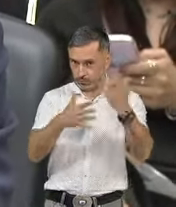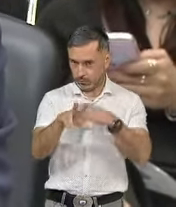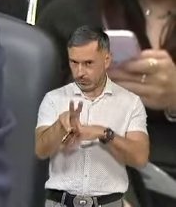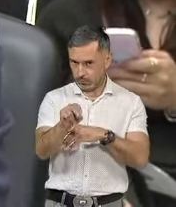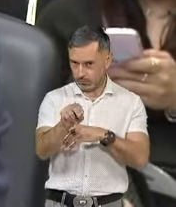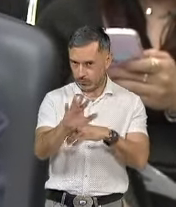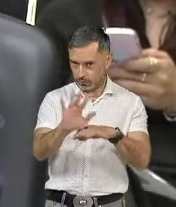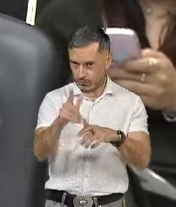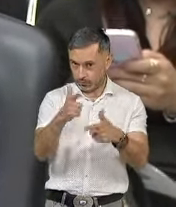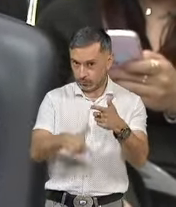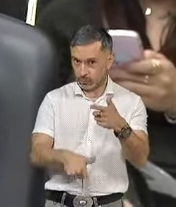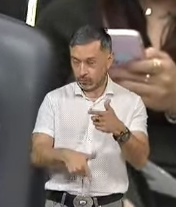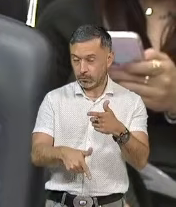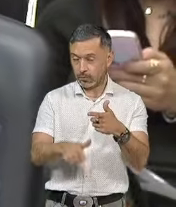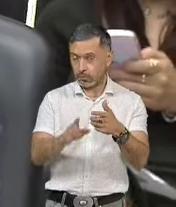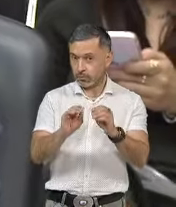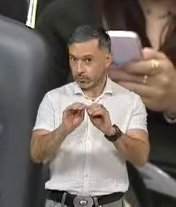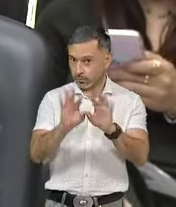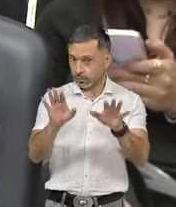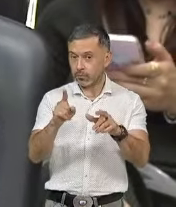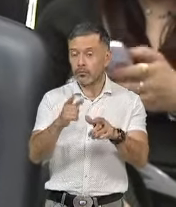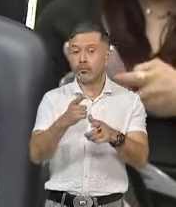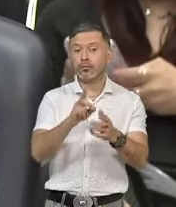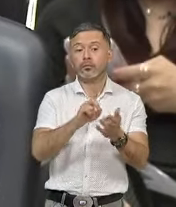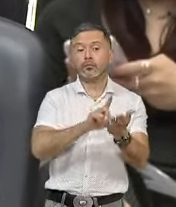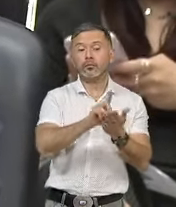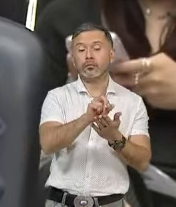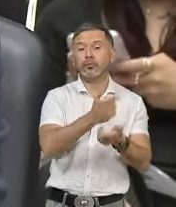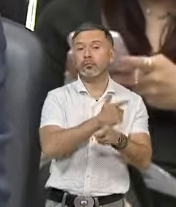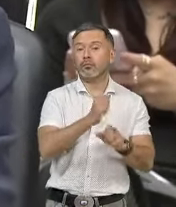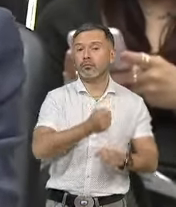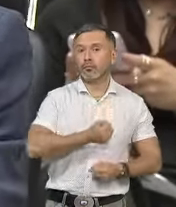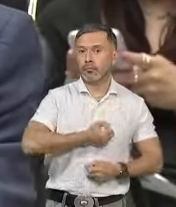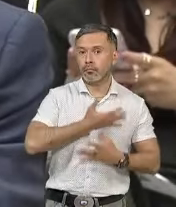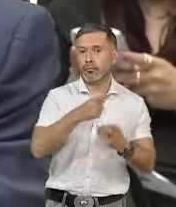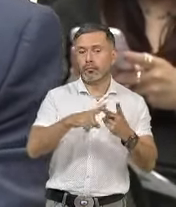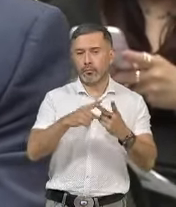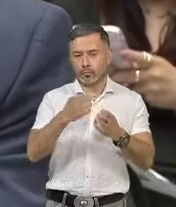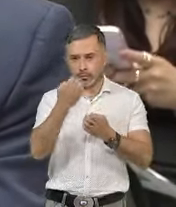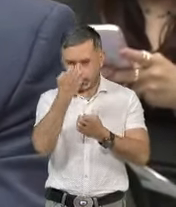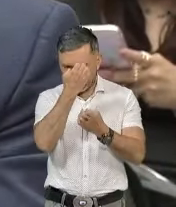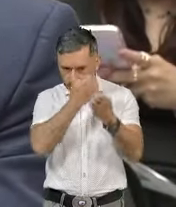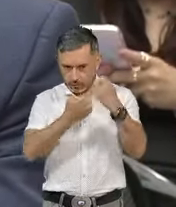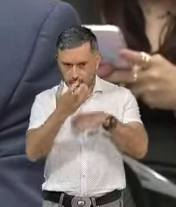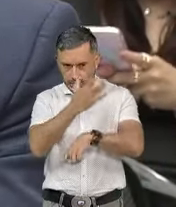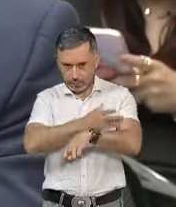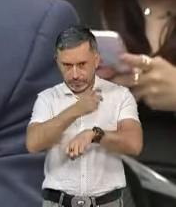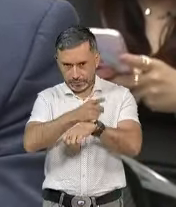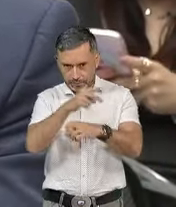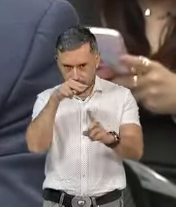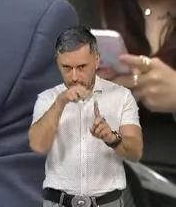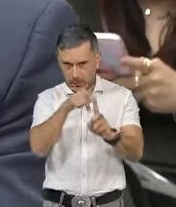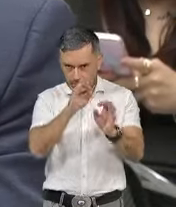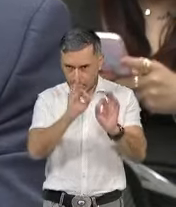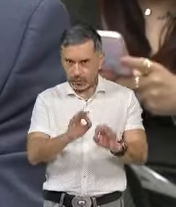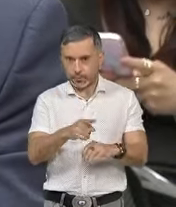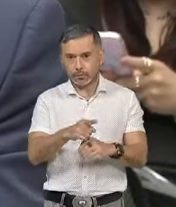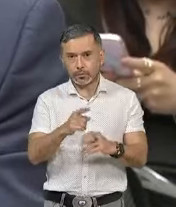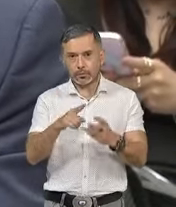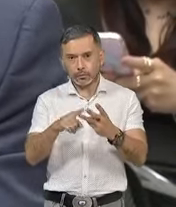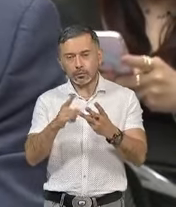la libertad de expresión la crítica y el análisis objetivo con